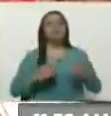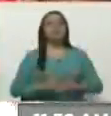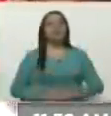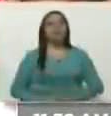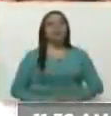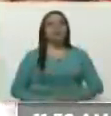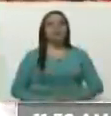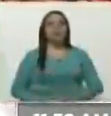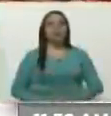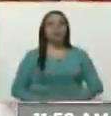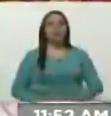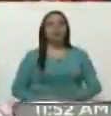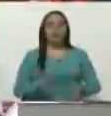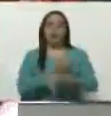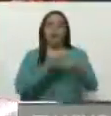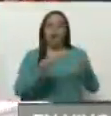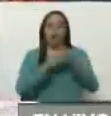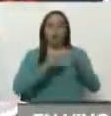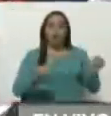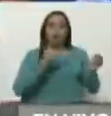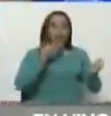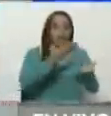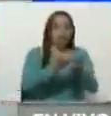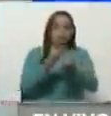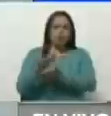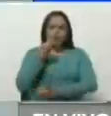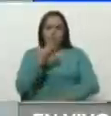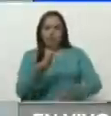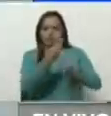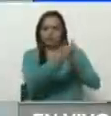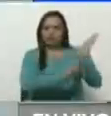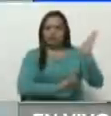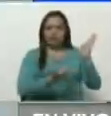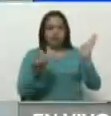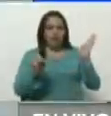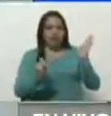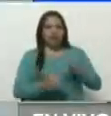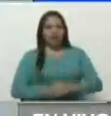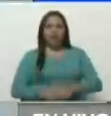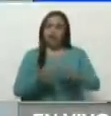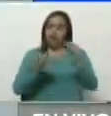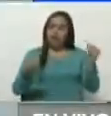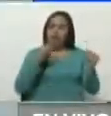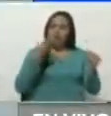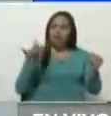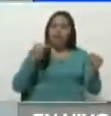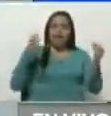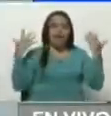Es maravilloso, todas las proclamas buenas suscitan aplausos.